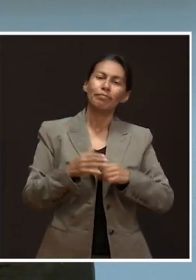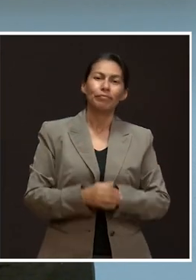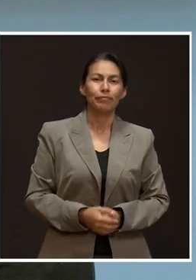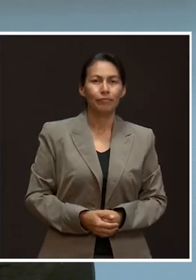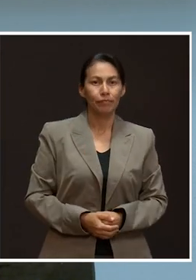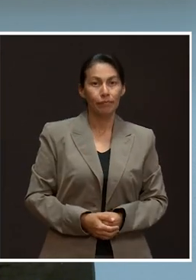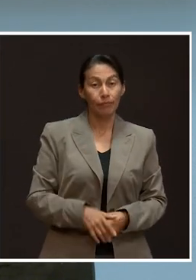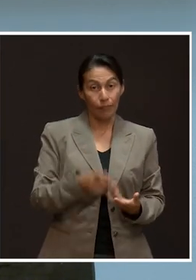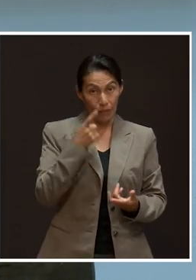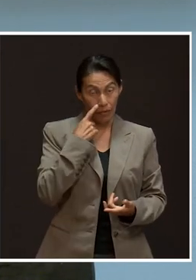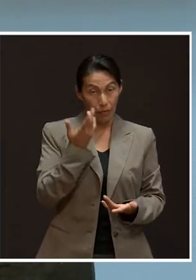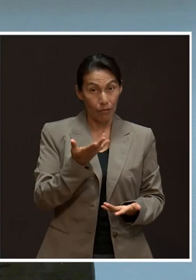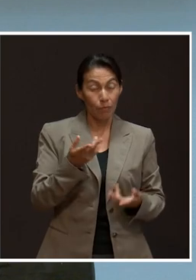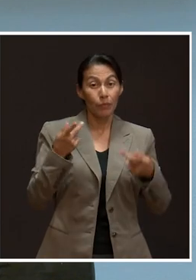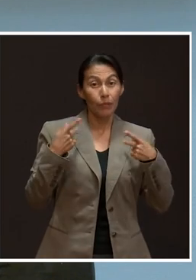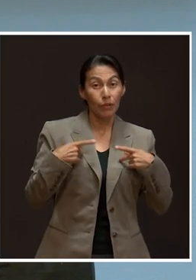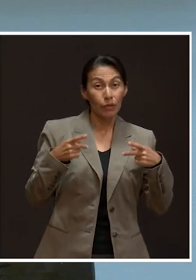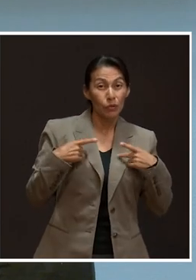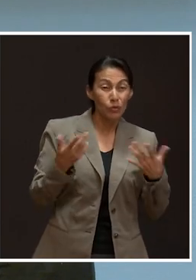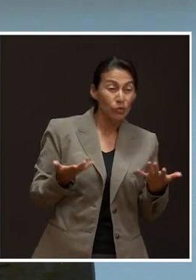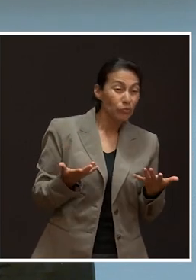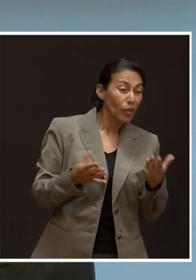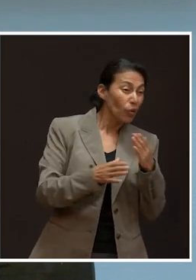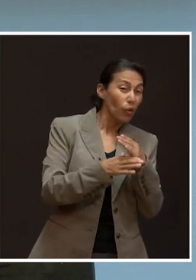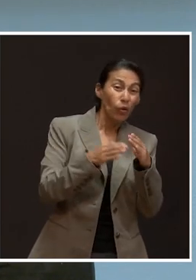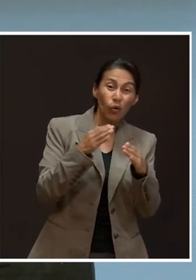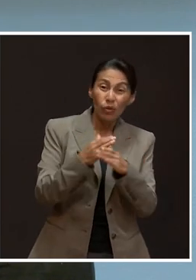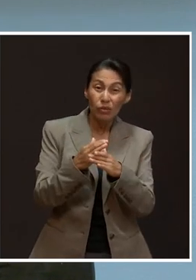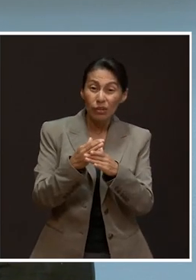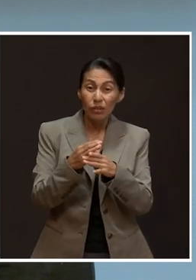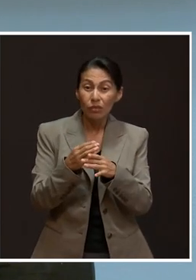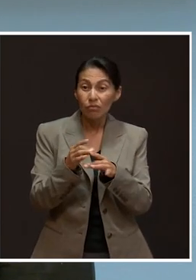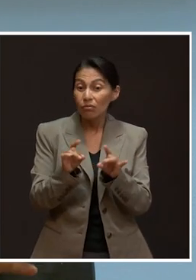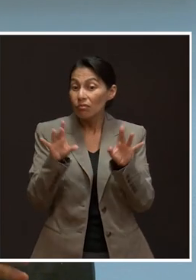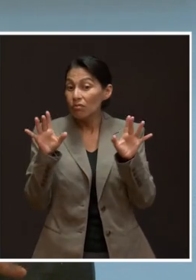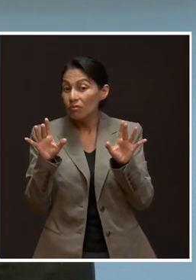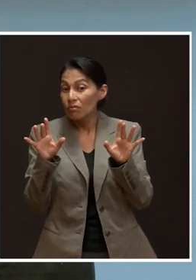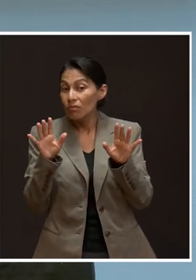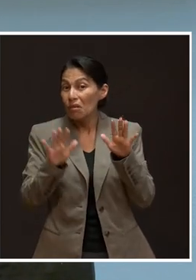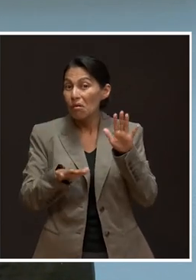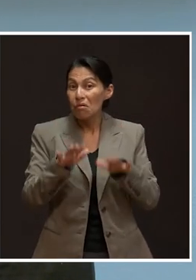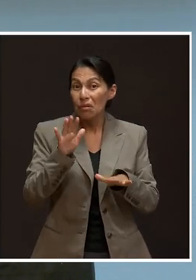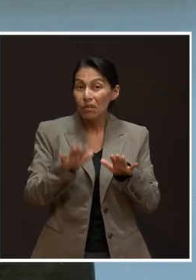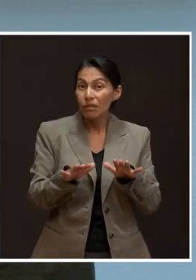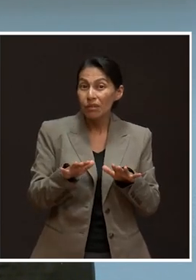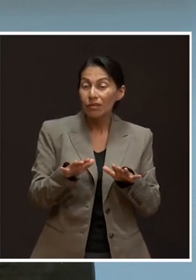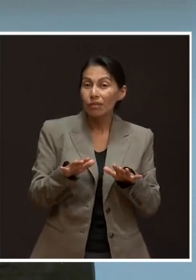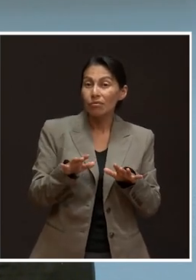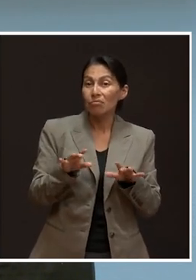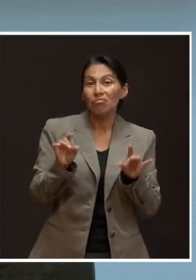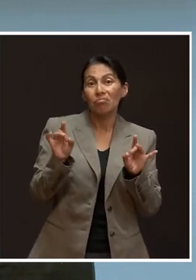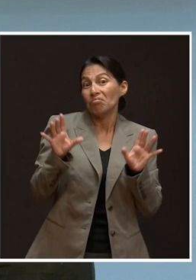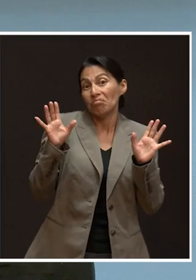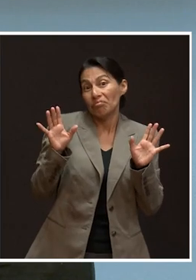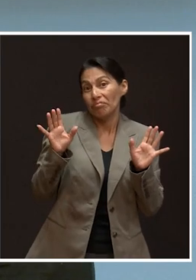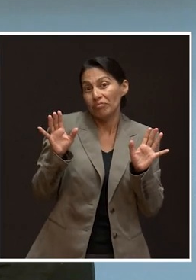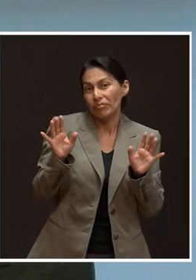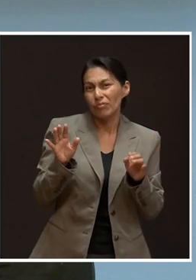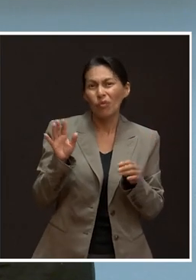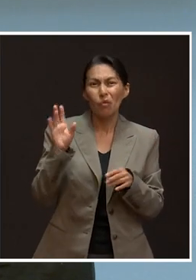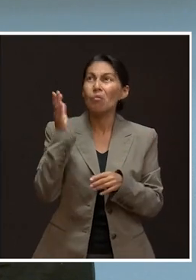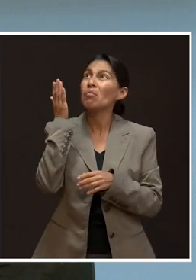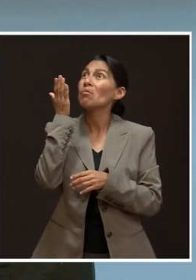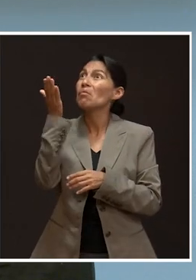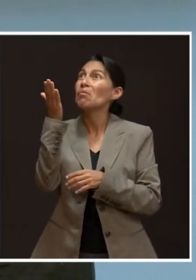Resulta que muchas cosas que podrían suceder, no suceden porque no pedimos y no pedimos